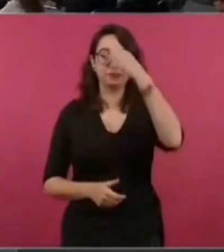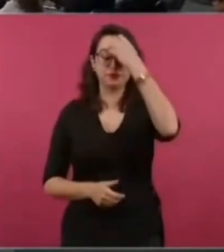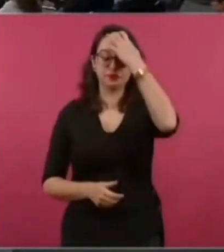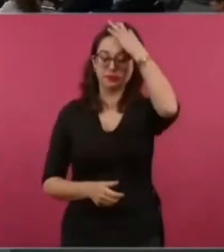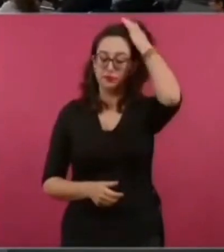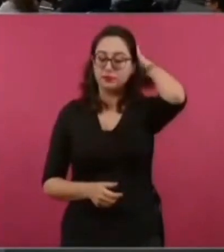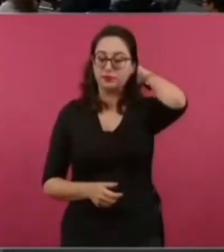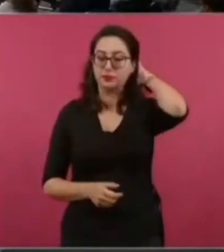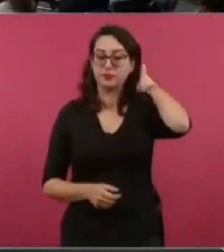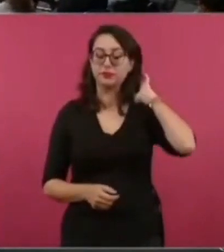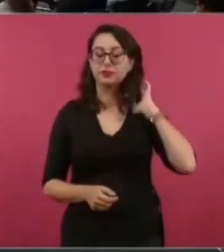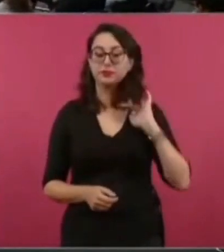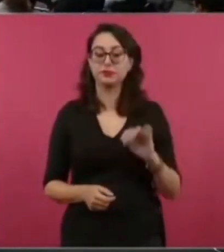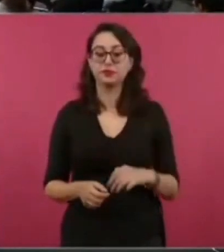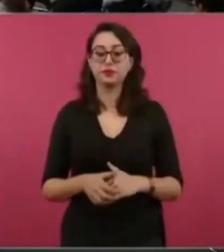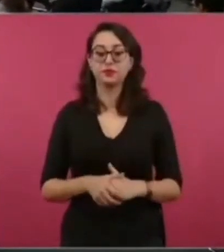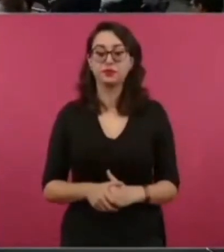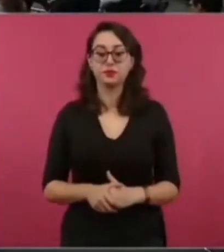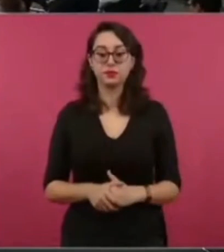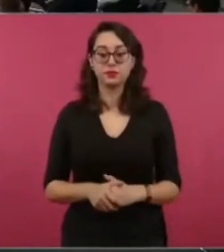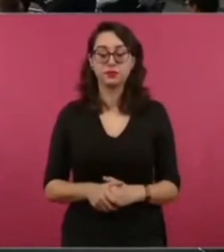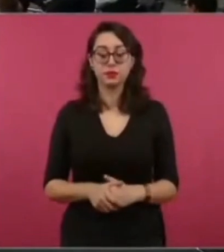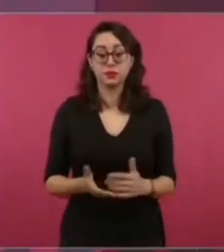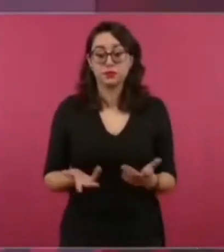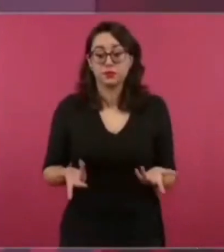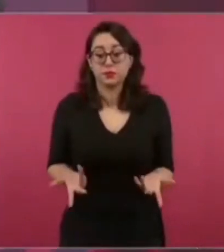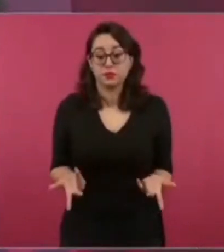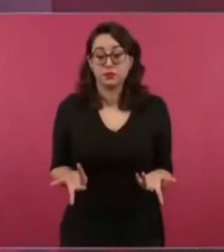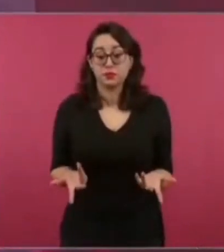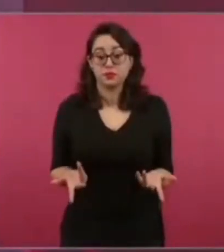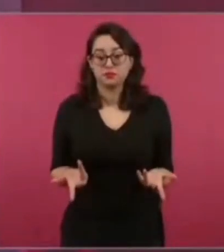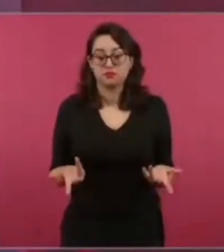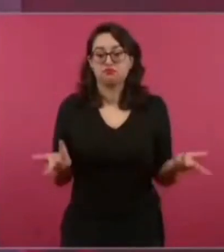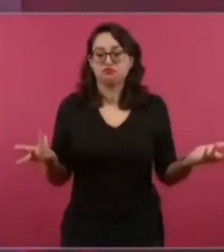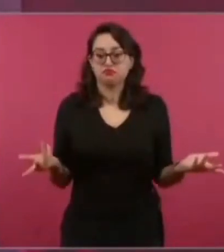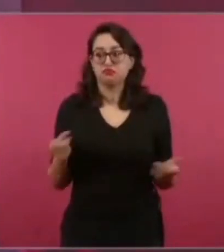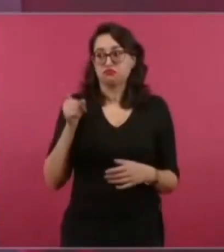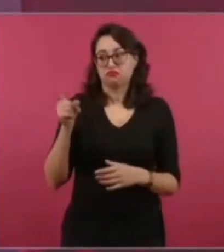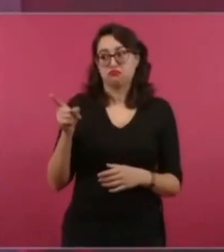que es deshonesto y muy conservador y muy